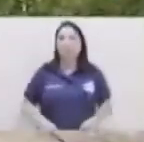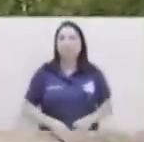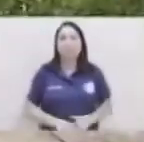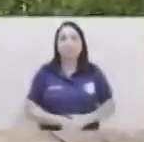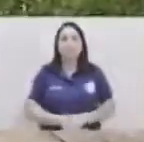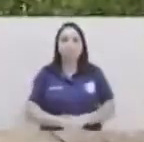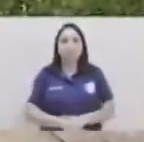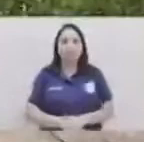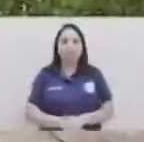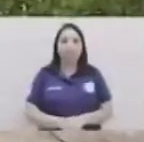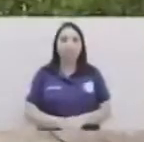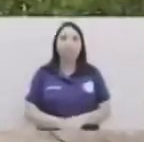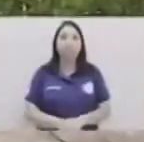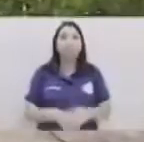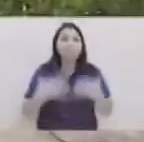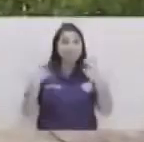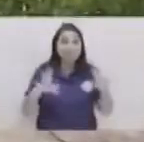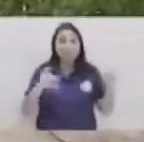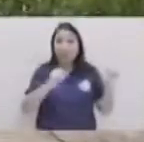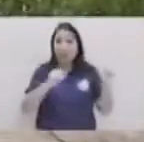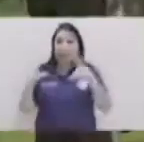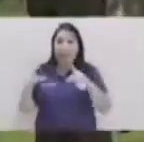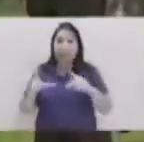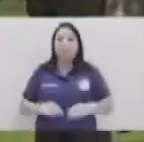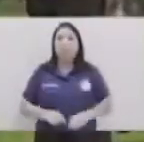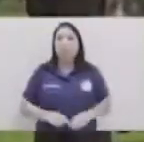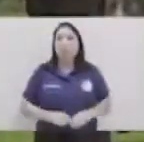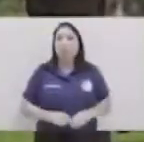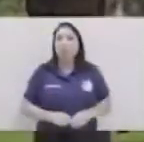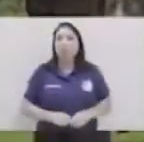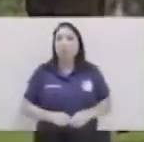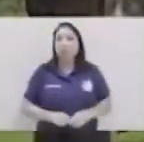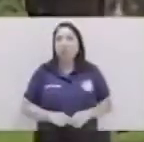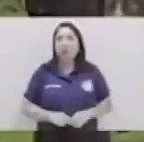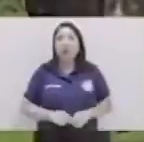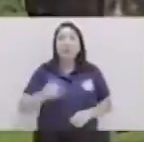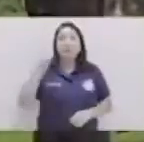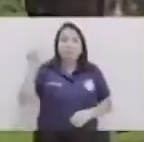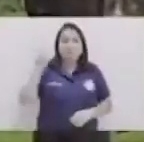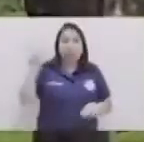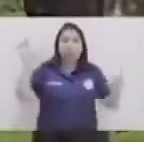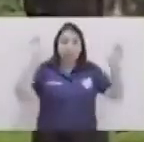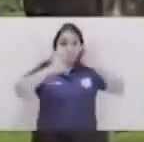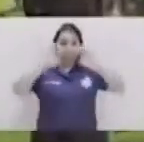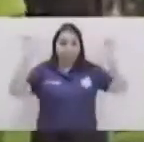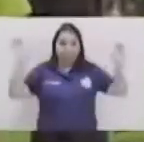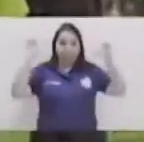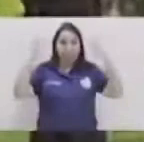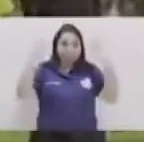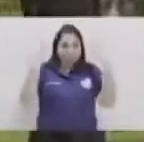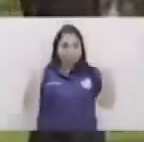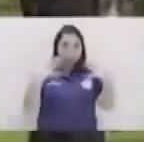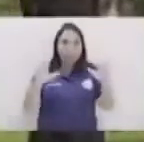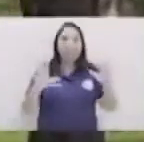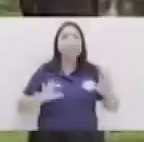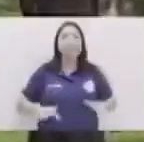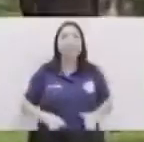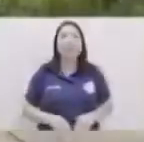superior. ¿Listos para la parte principal? Para estos ejercicios que ya son de